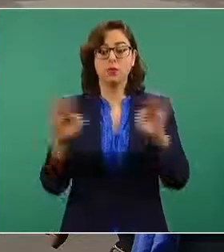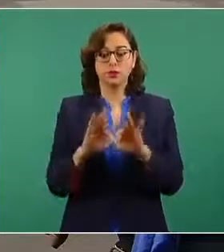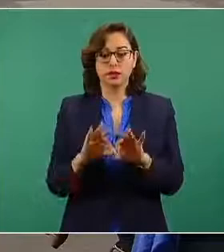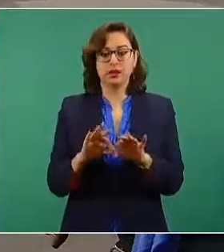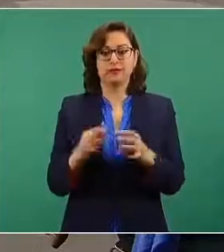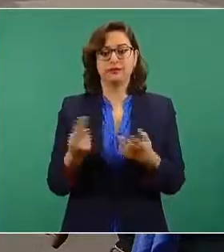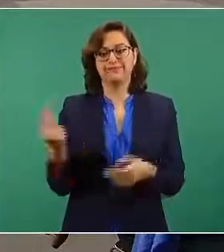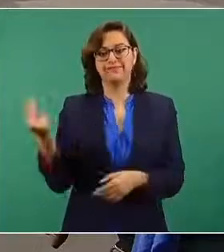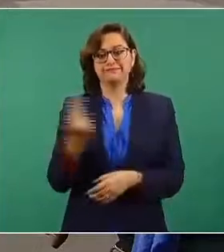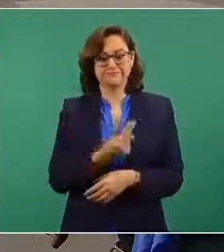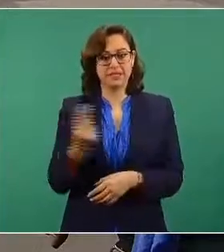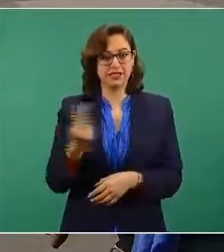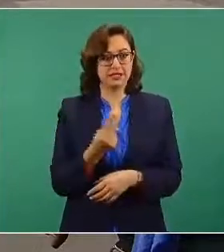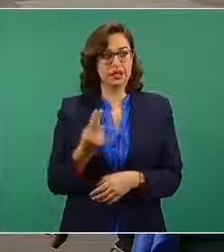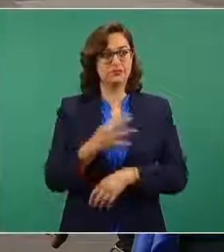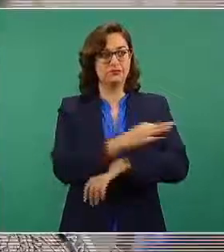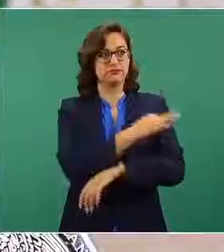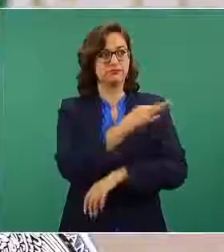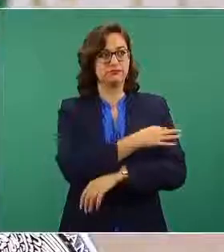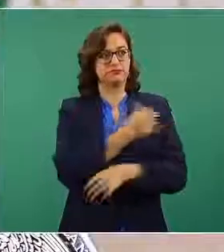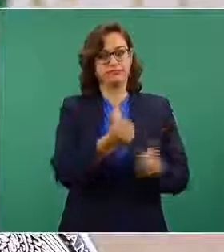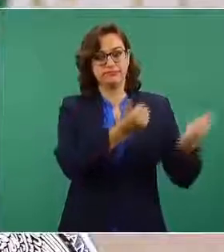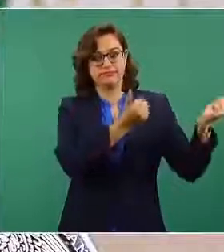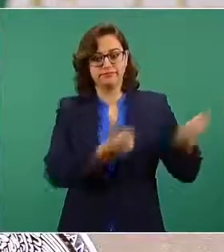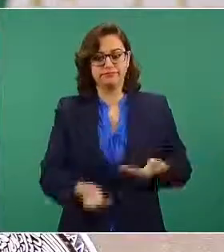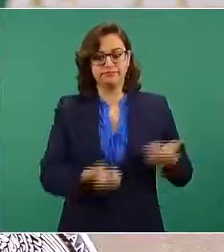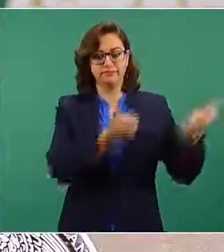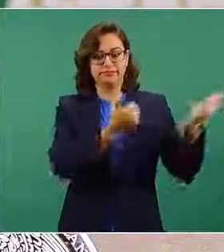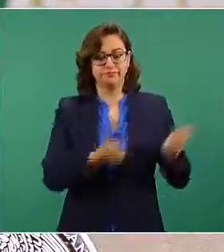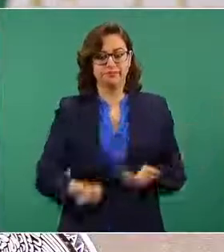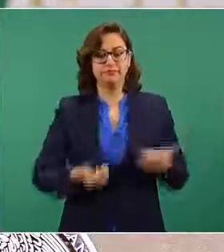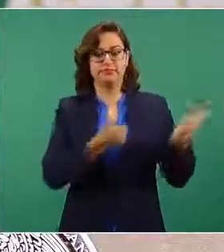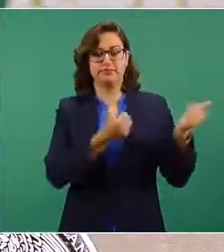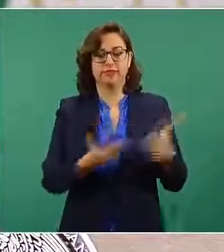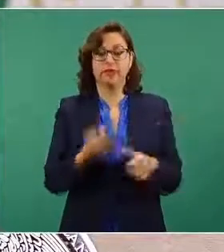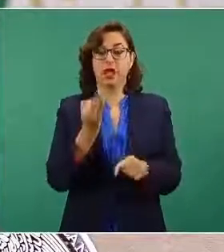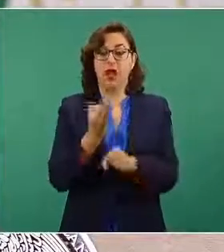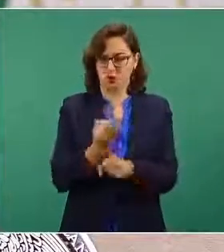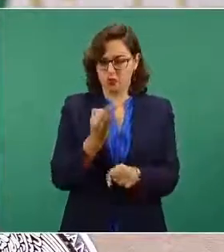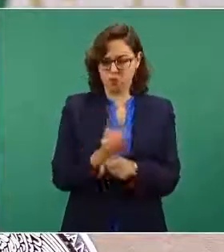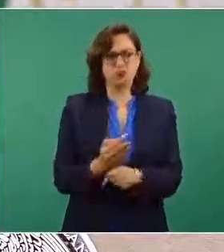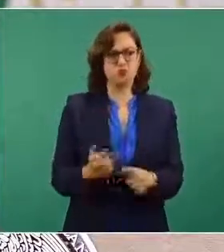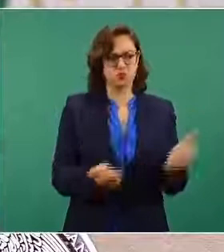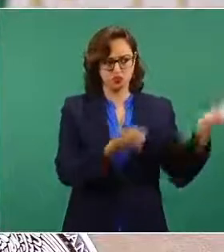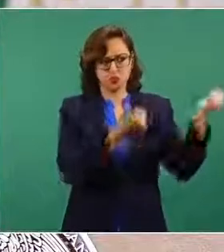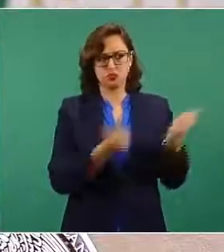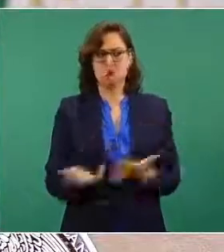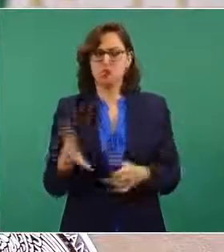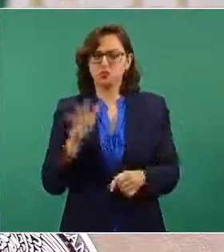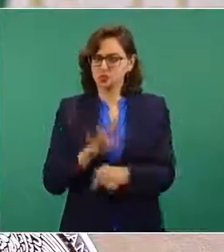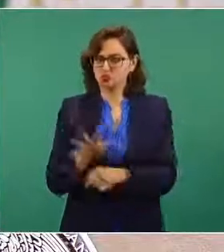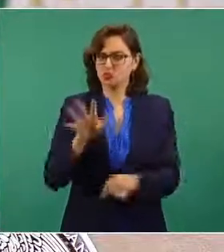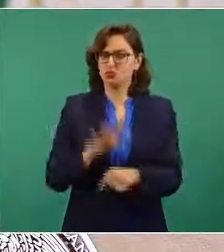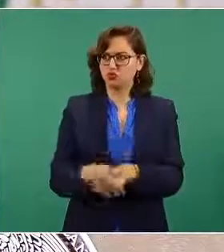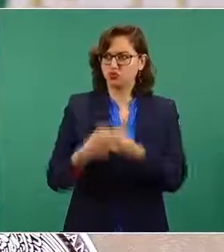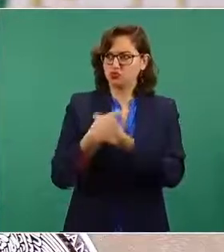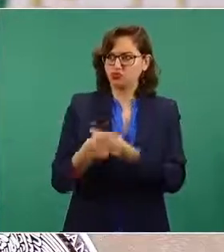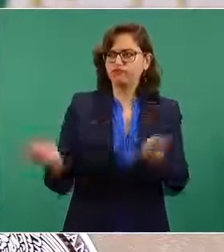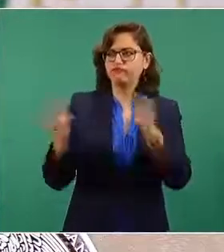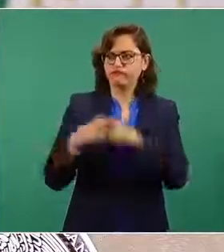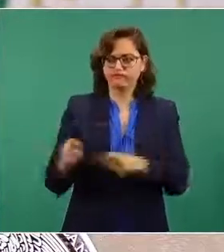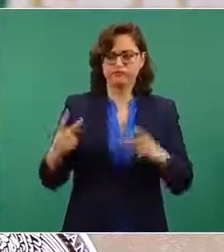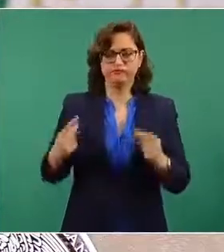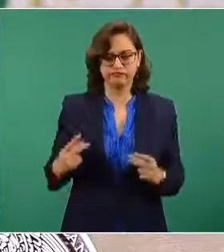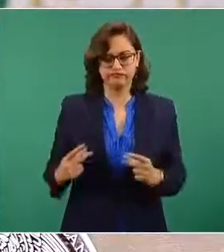una dotación continua de vacunas, y en este momento ya tenemos una dotación suficiente que permite este avance más